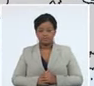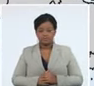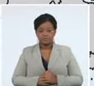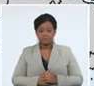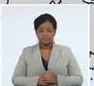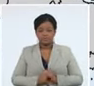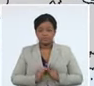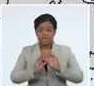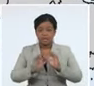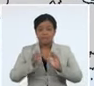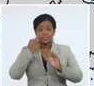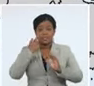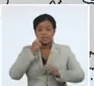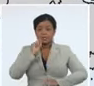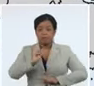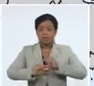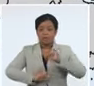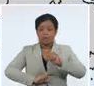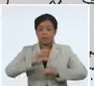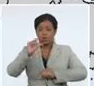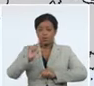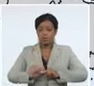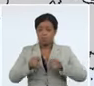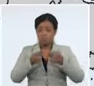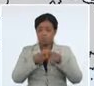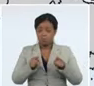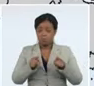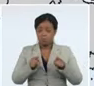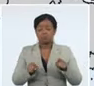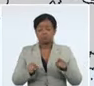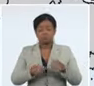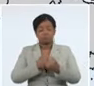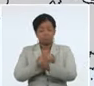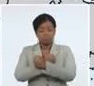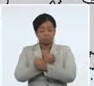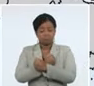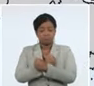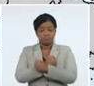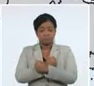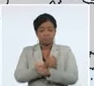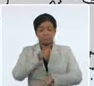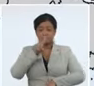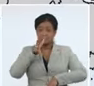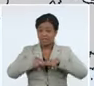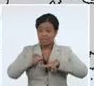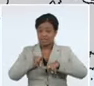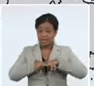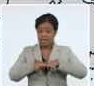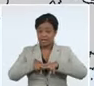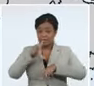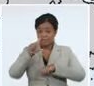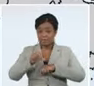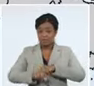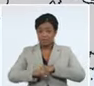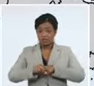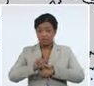una reducción, aunque todavía con mucho riesgo. Disminuyendo 85